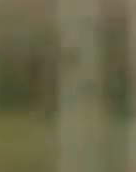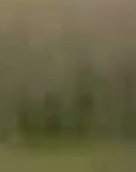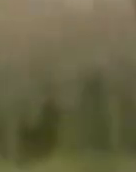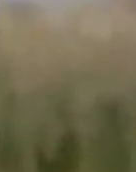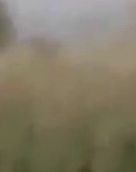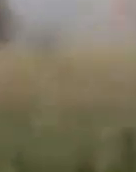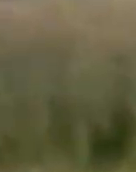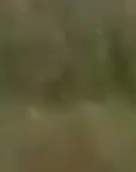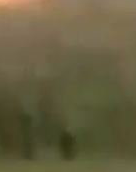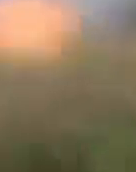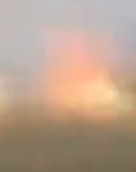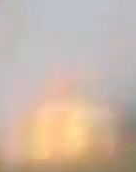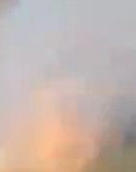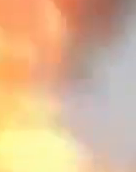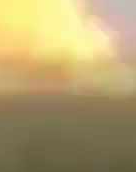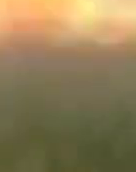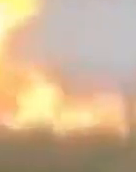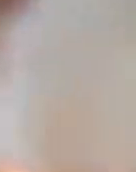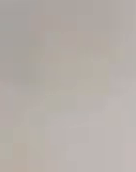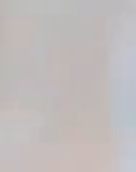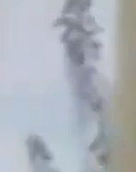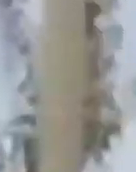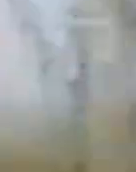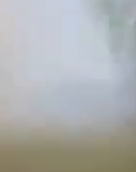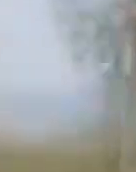Y en el proceso se le lanza un dardo